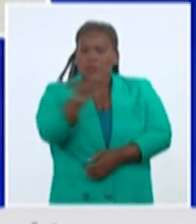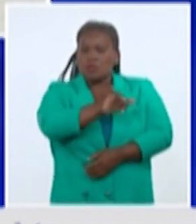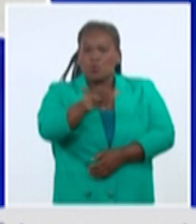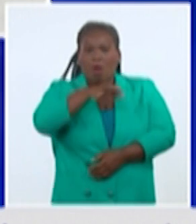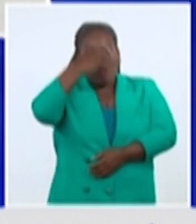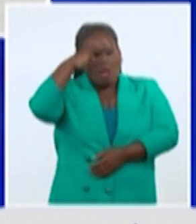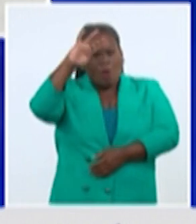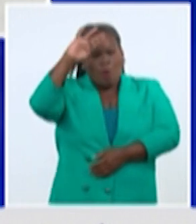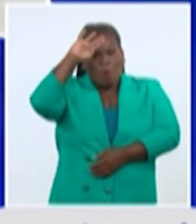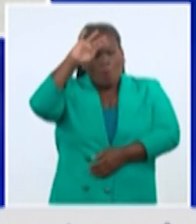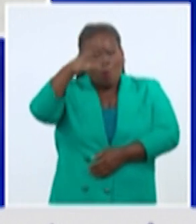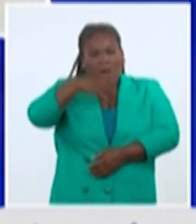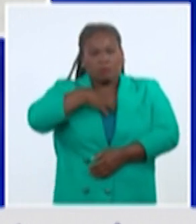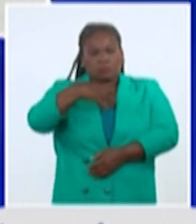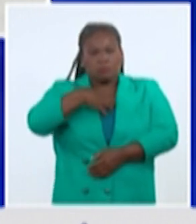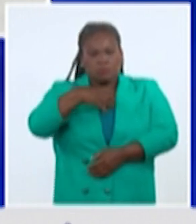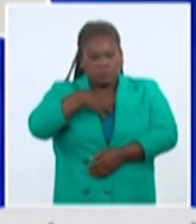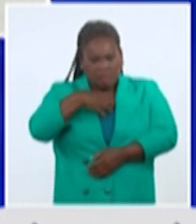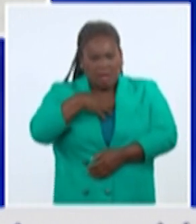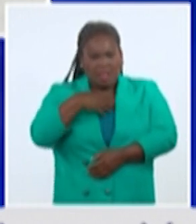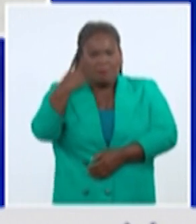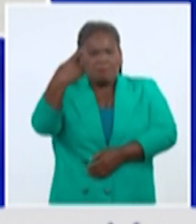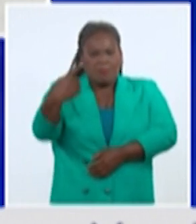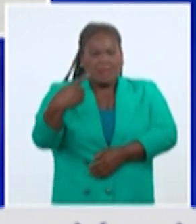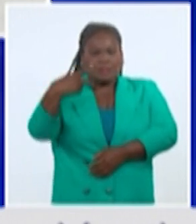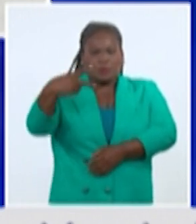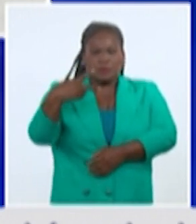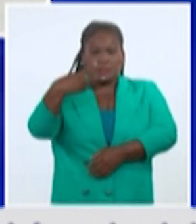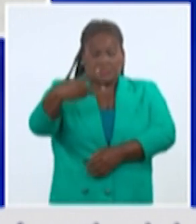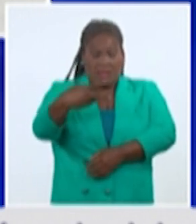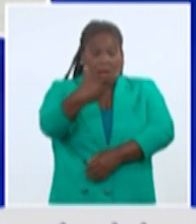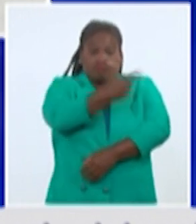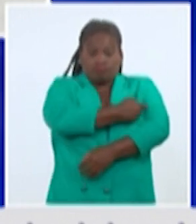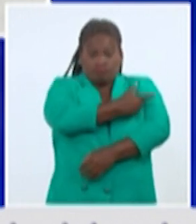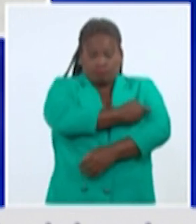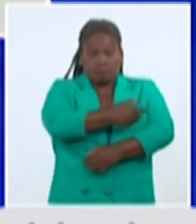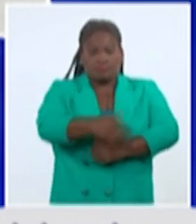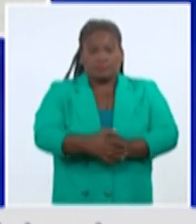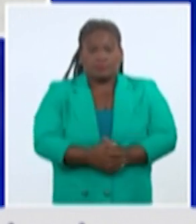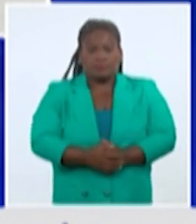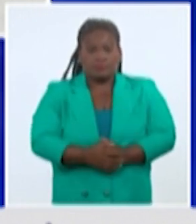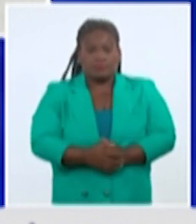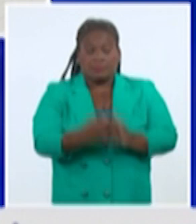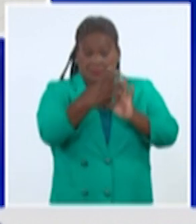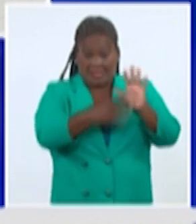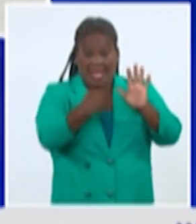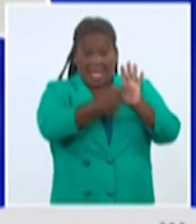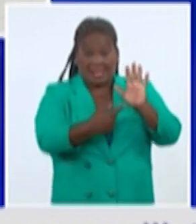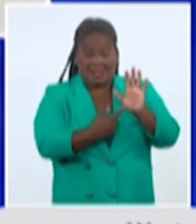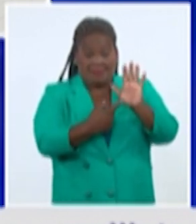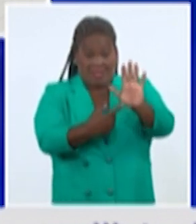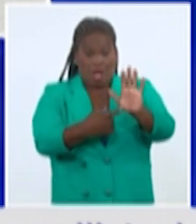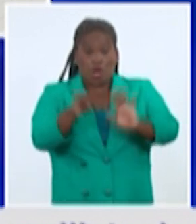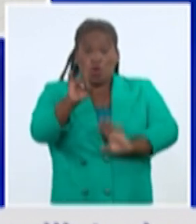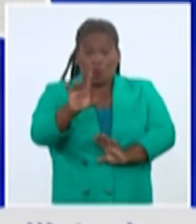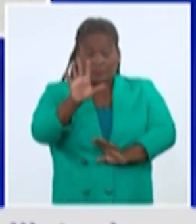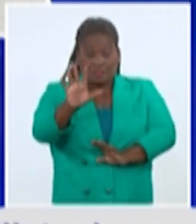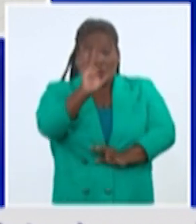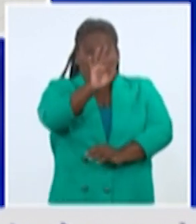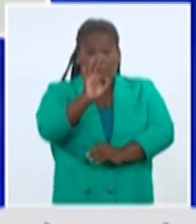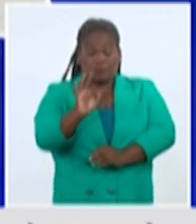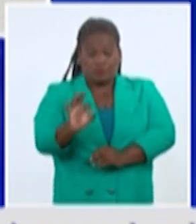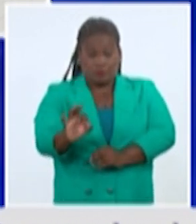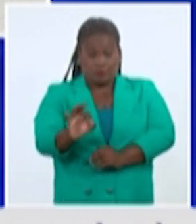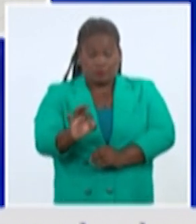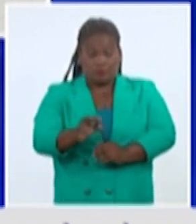tiene una alta cobertura de primeras dosis. Si me pasan la diapositiva, por favor. más de un 95%